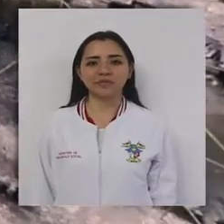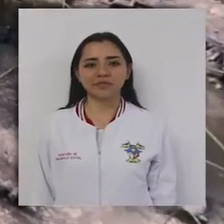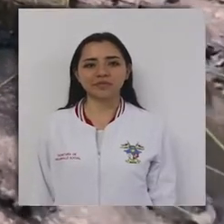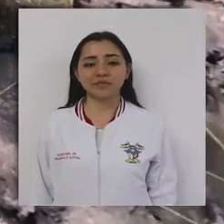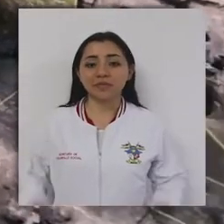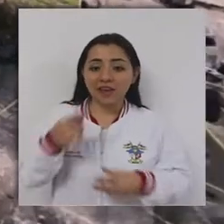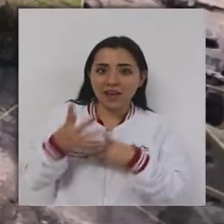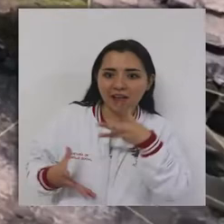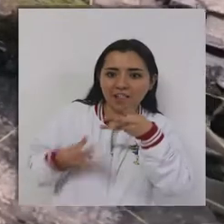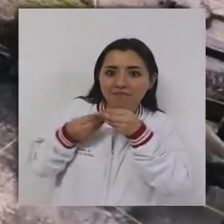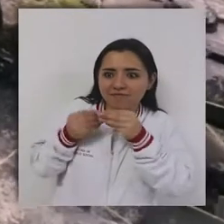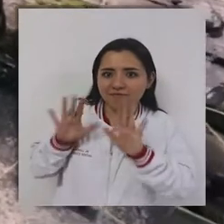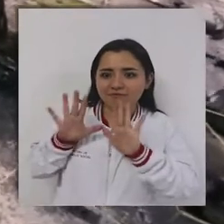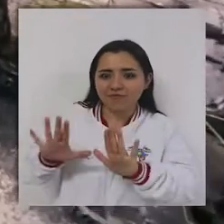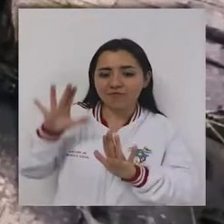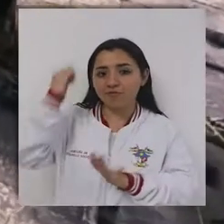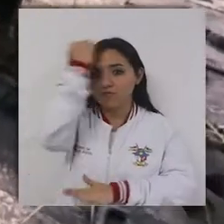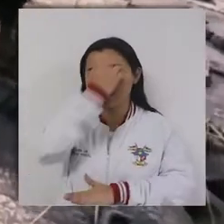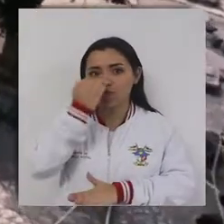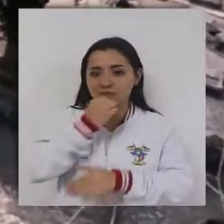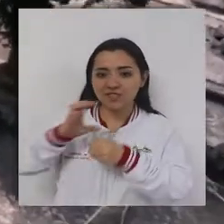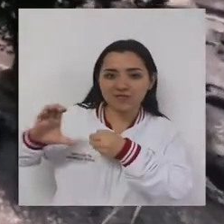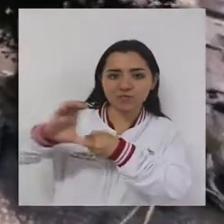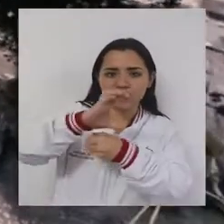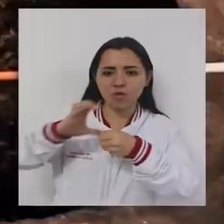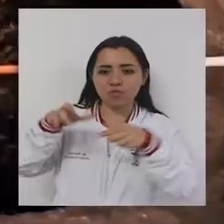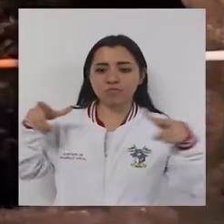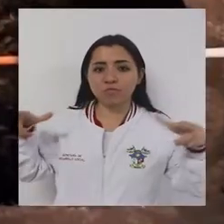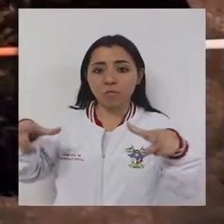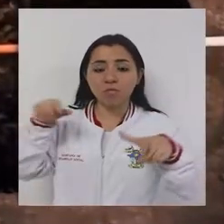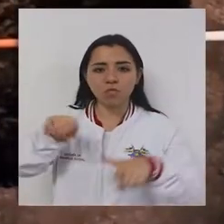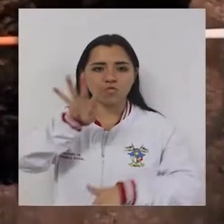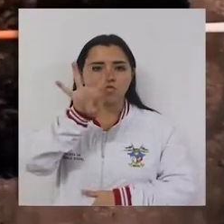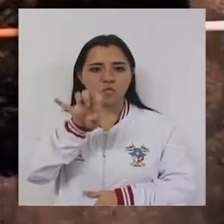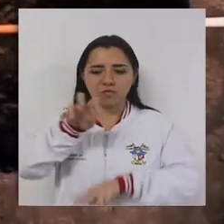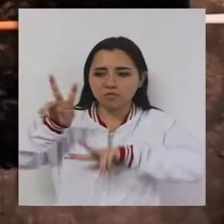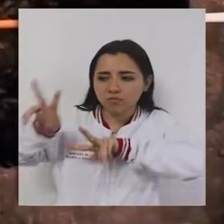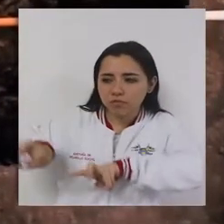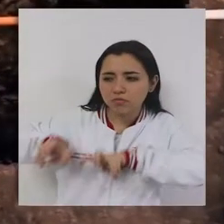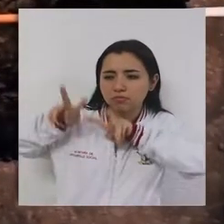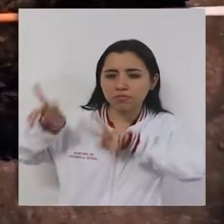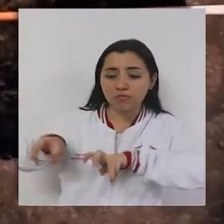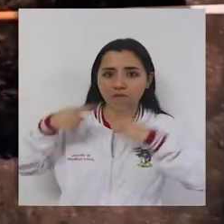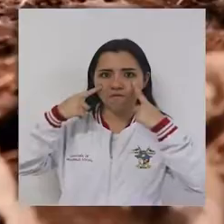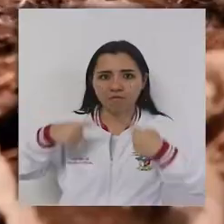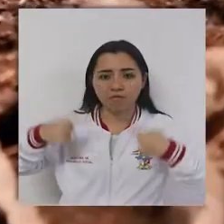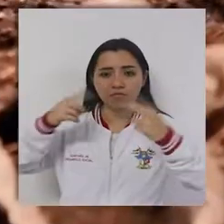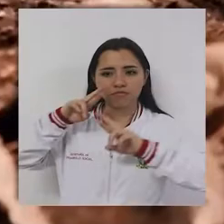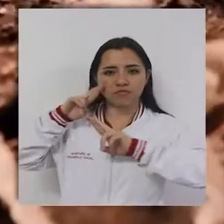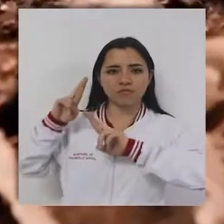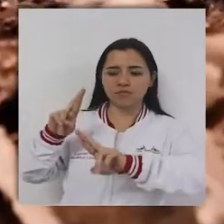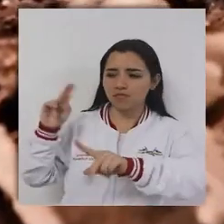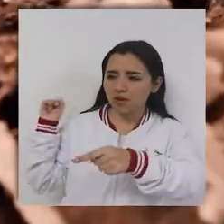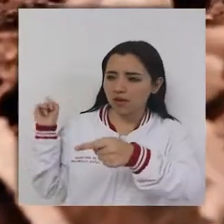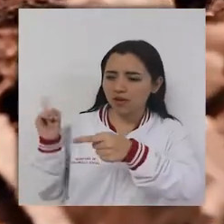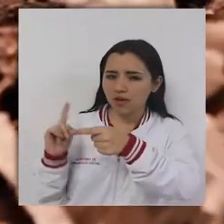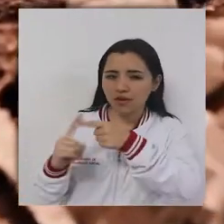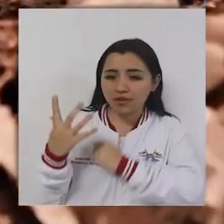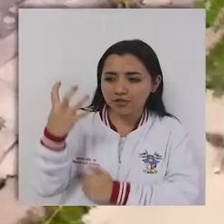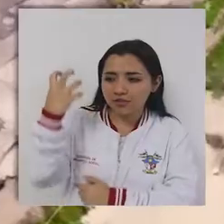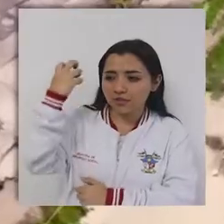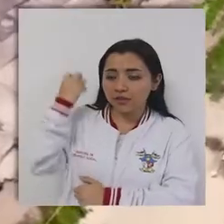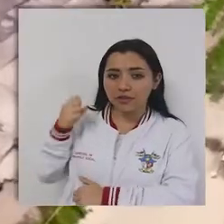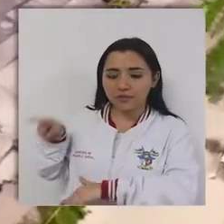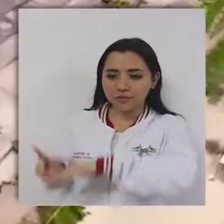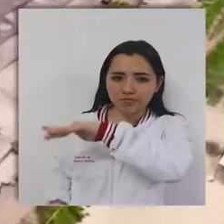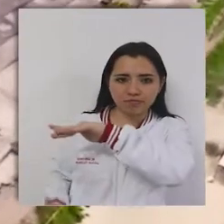Además, el territorio ha sido escenario de 9 grandes excavaciones arqueológicas a lo largo de su historia. De ellas, se destaca el